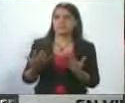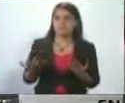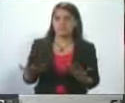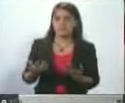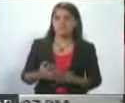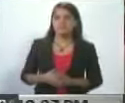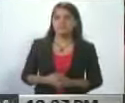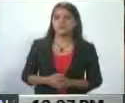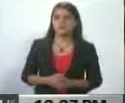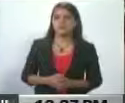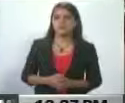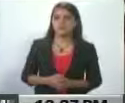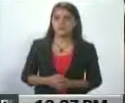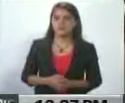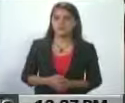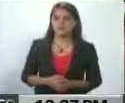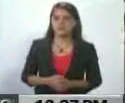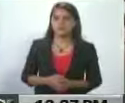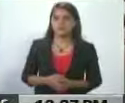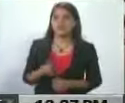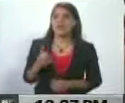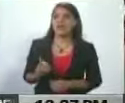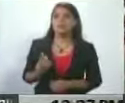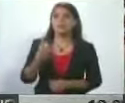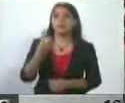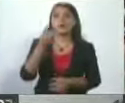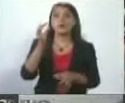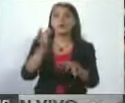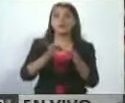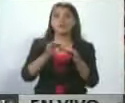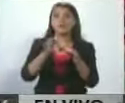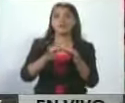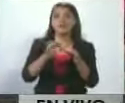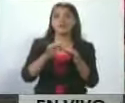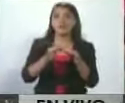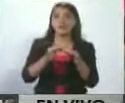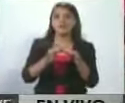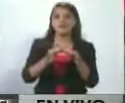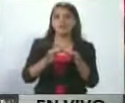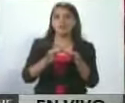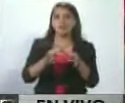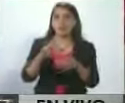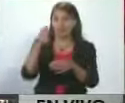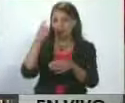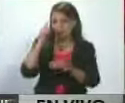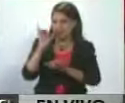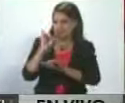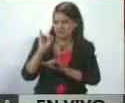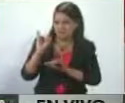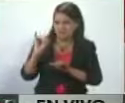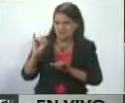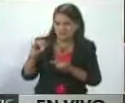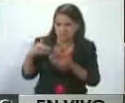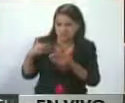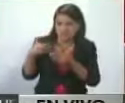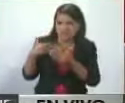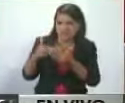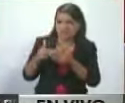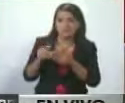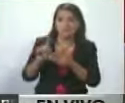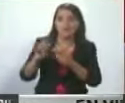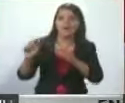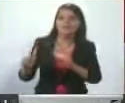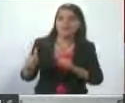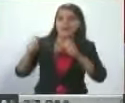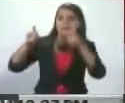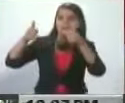terminó siendo, compatriotas, el 1 de septiembre, en vez de una fecha terminal, una fecha de inicio de